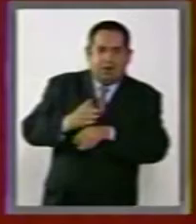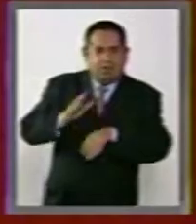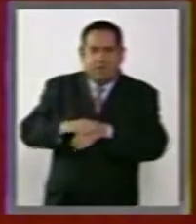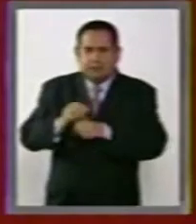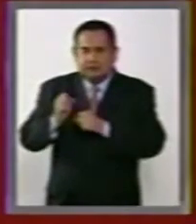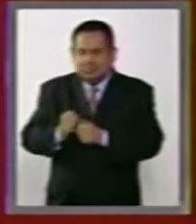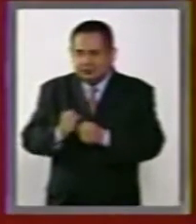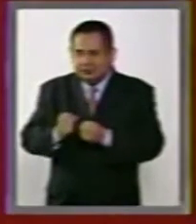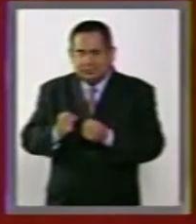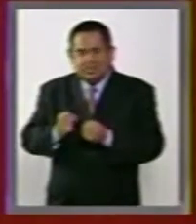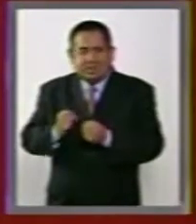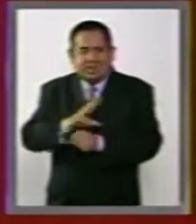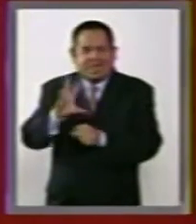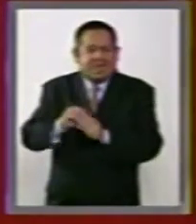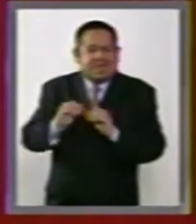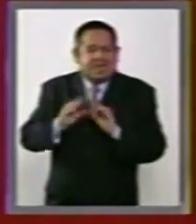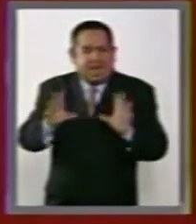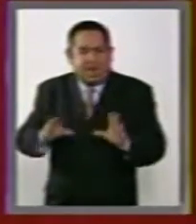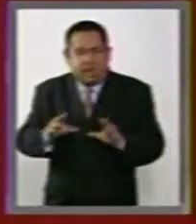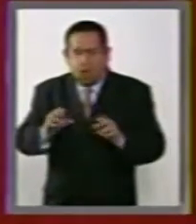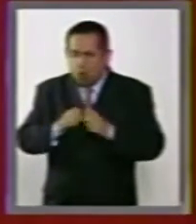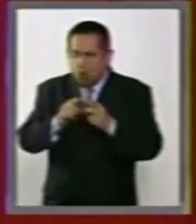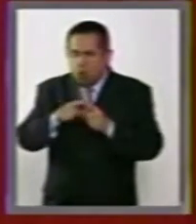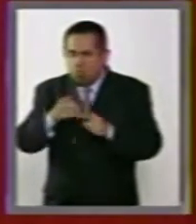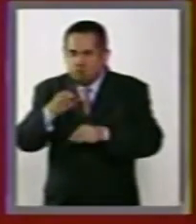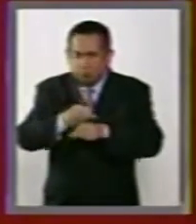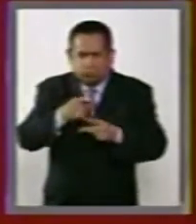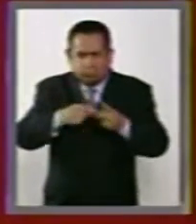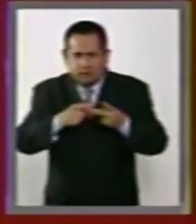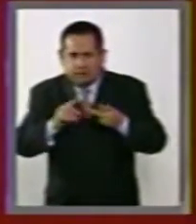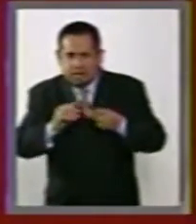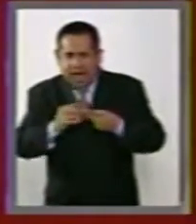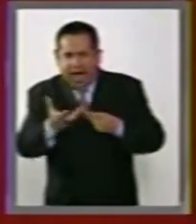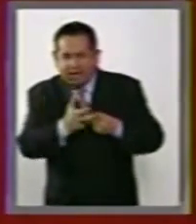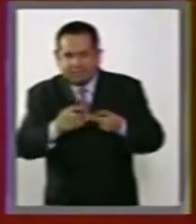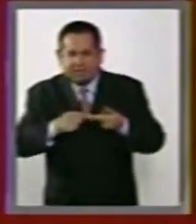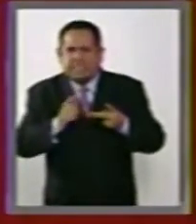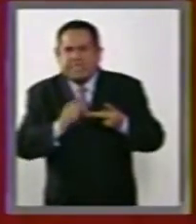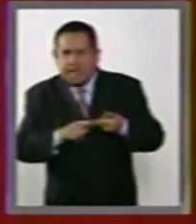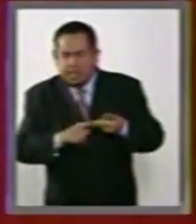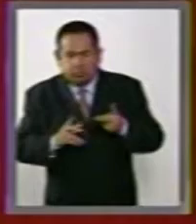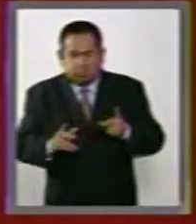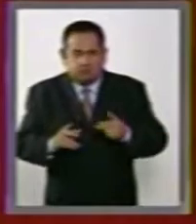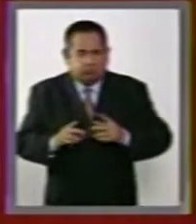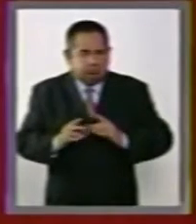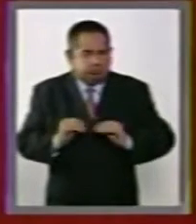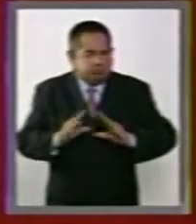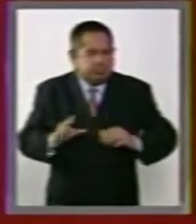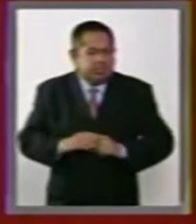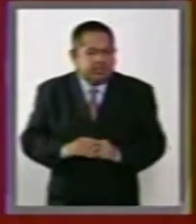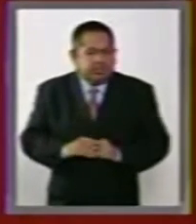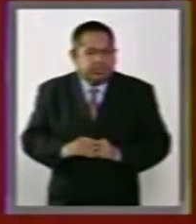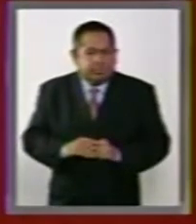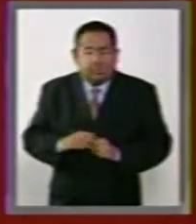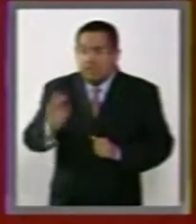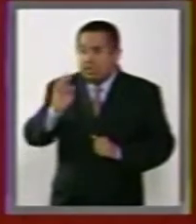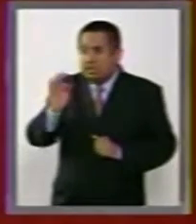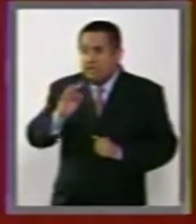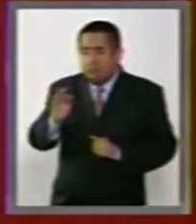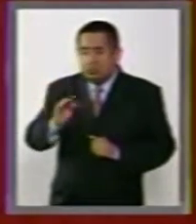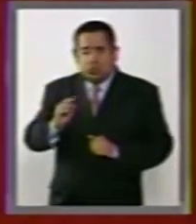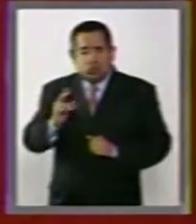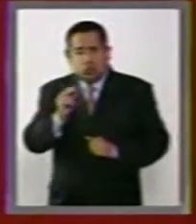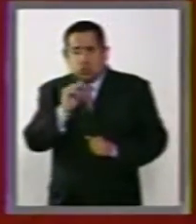tanto sustantiva como adjetiva. Lo correcto sería no tener leyes